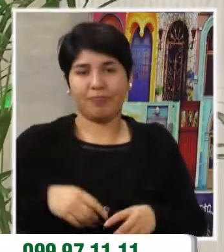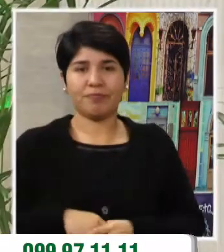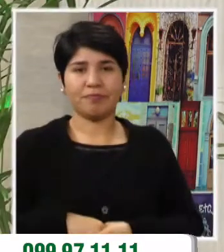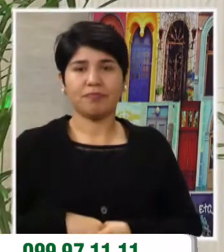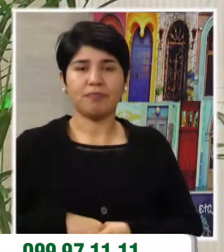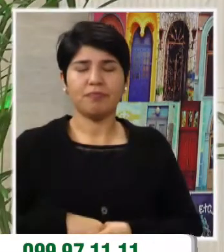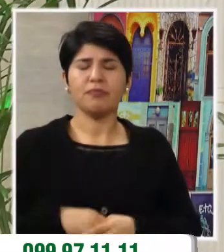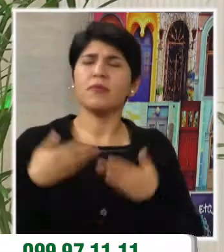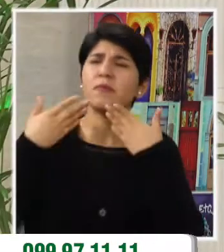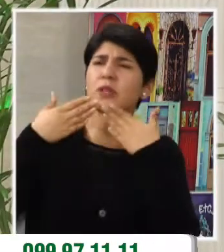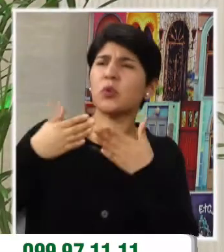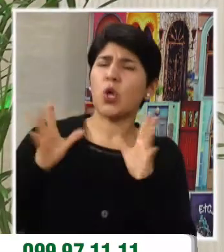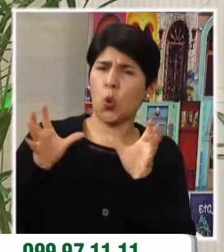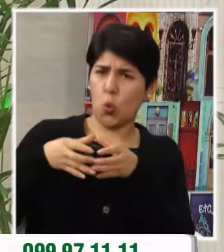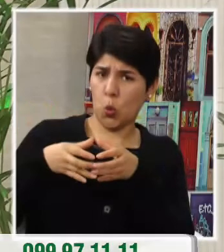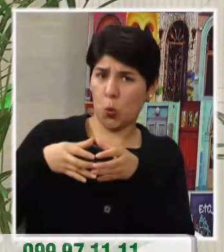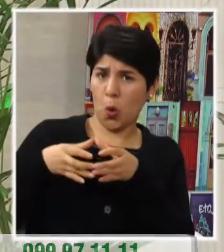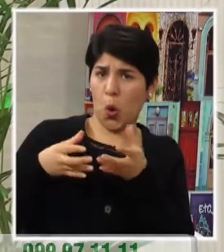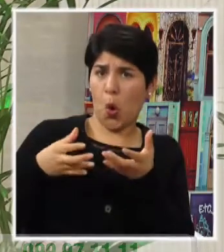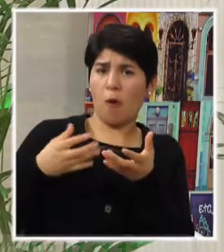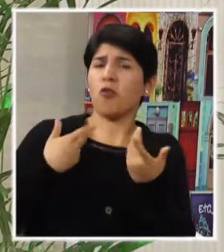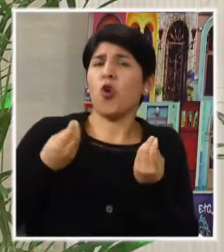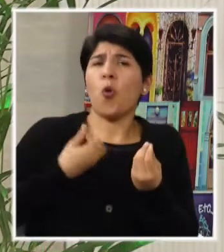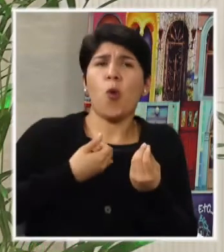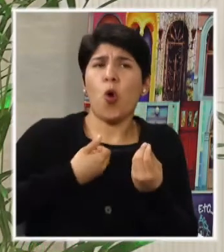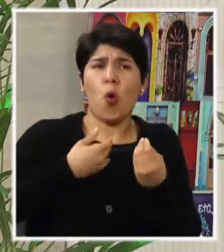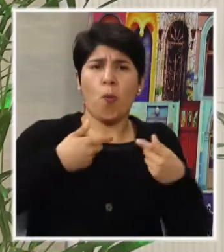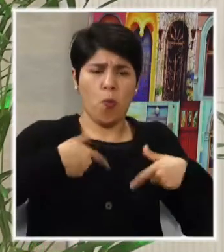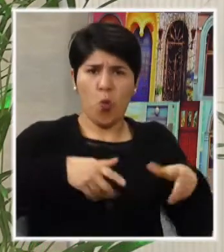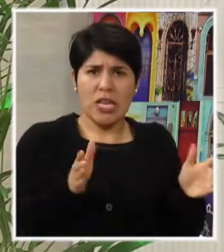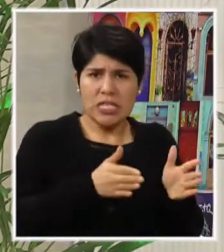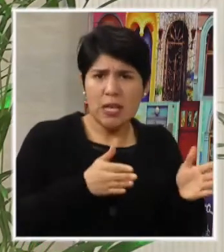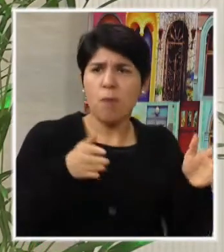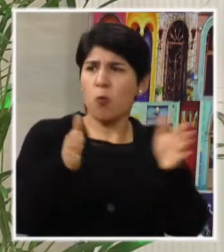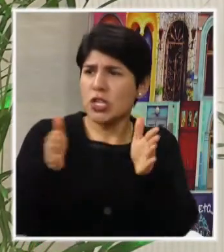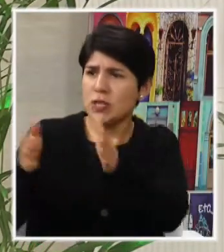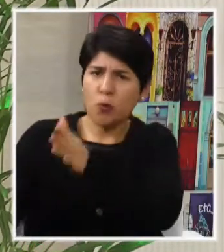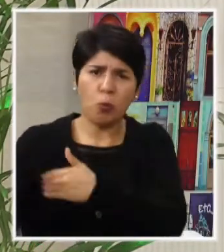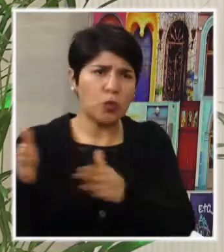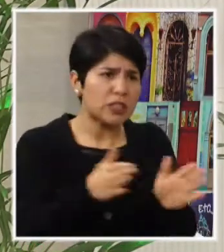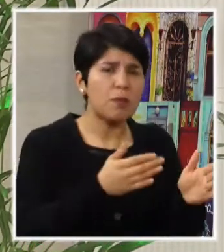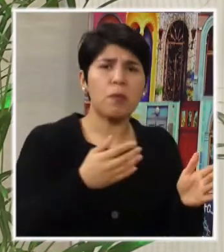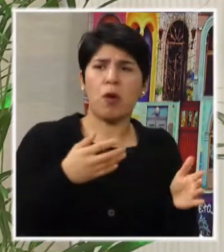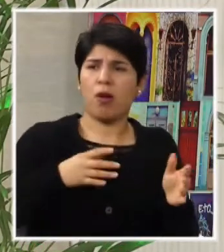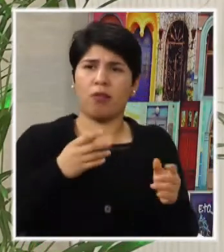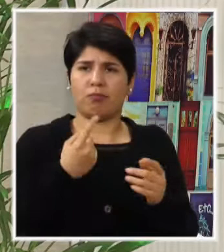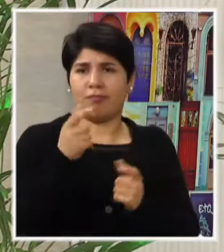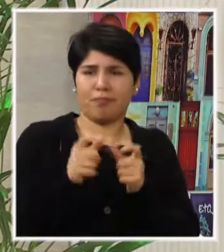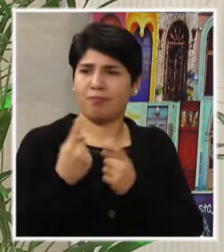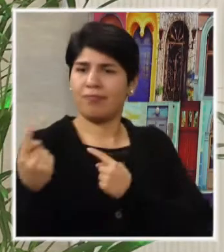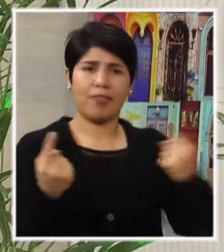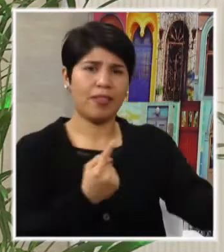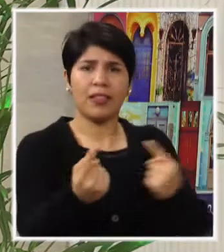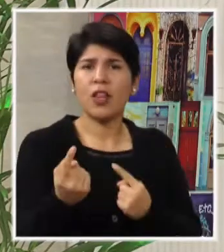preguntarle todo este equipo trabaja en distintos municipios a estar trabajando en los municipios o se va a distribuir para asegurarse trabajo en